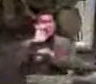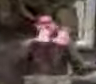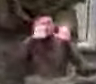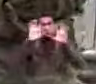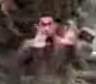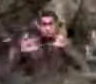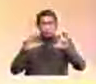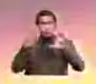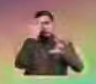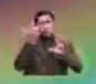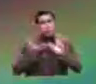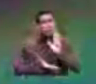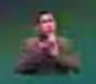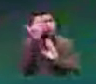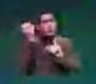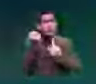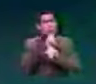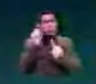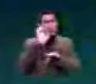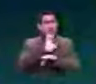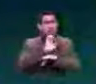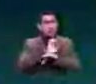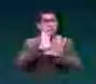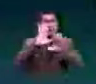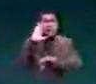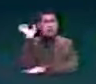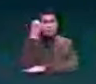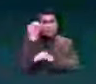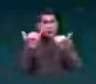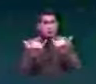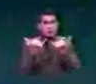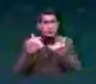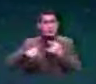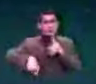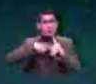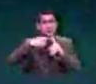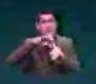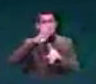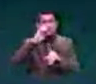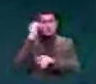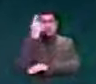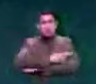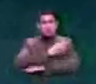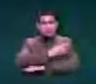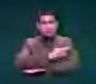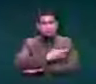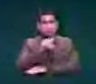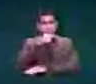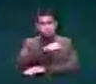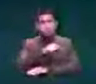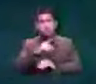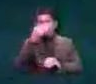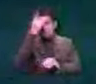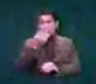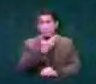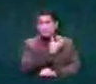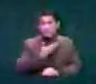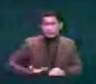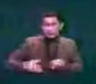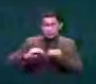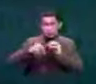narcotráfico. El estado de excepción durará 60 días y en el decreto ejecutivo número 250 se destaca que esta